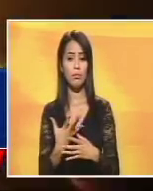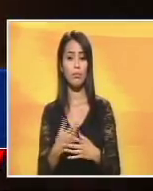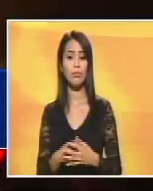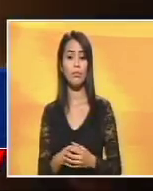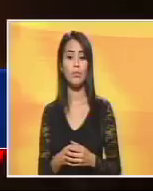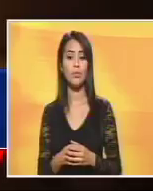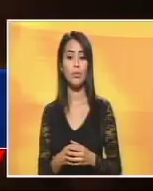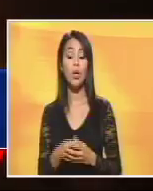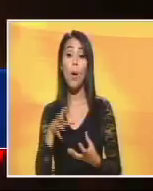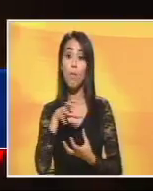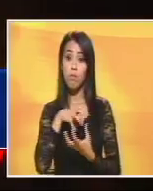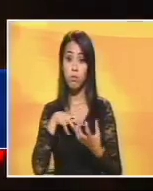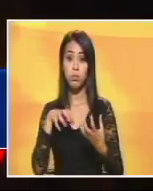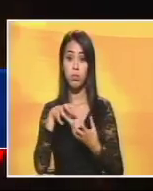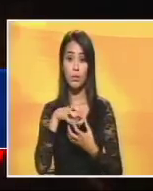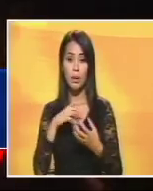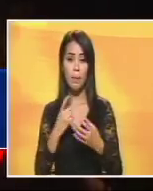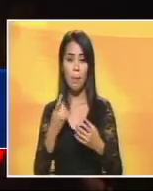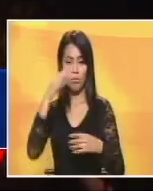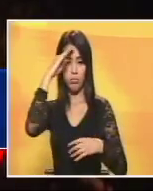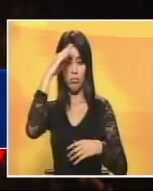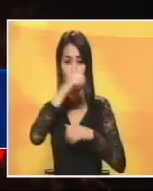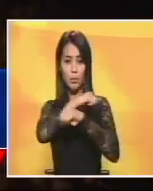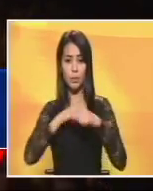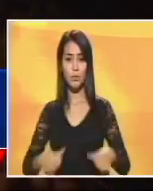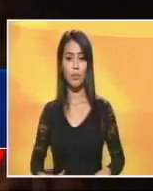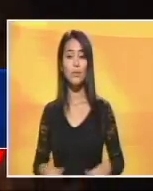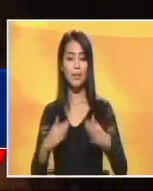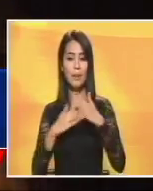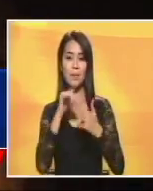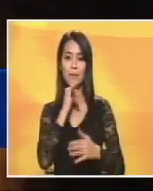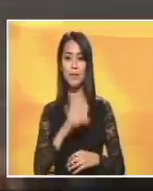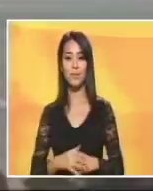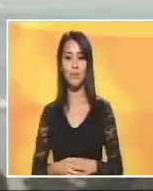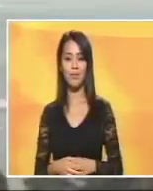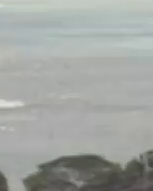Pacífico tras provocaciones militares. No se retiren, los detalles en breve,